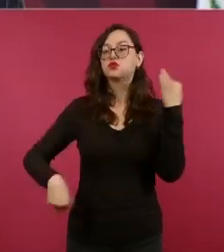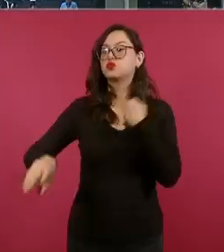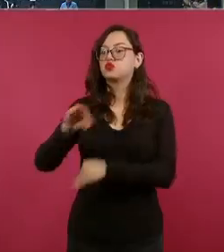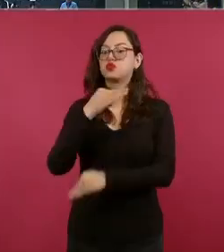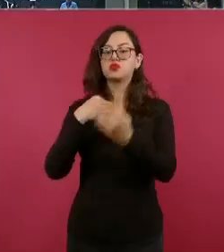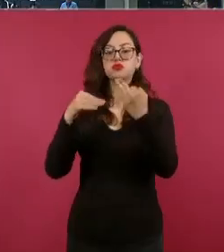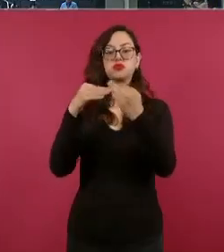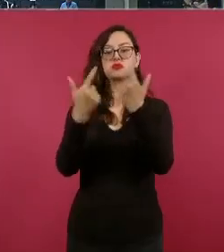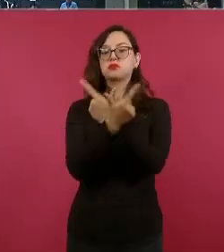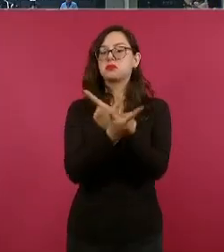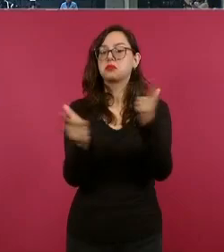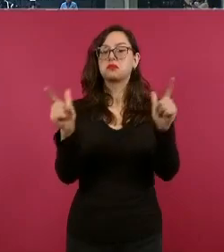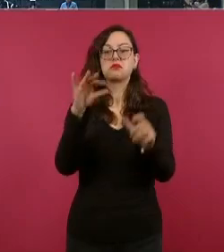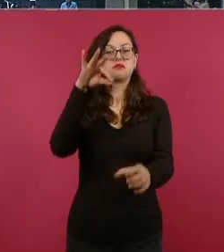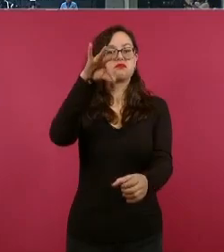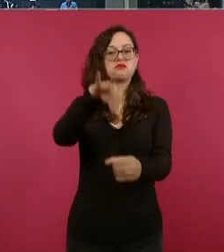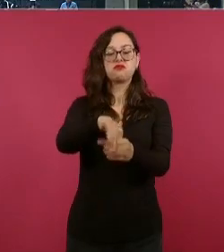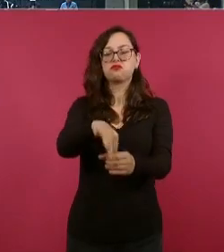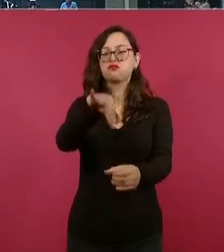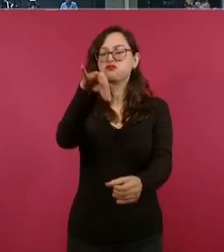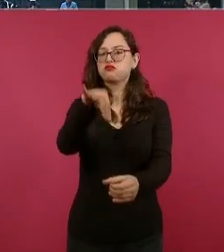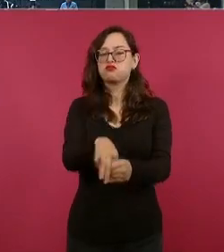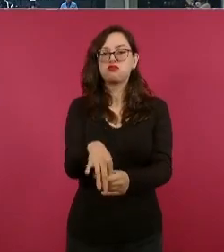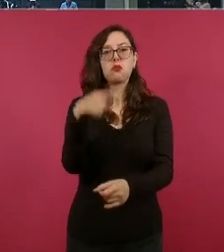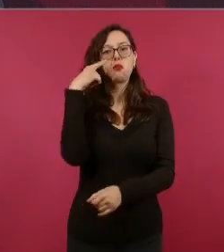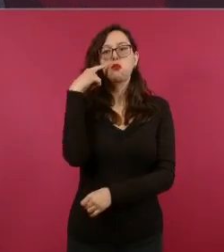manifiesten libremente,